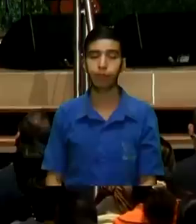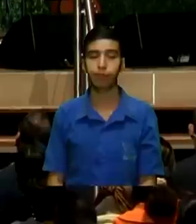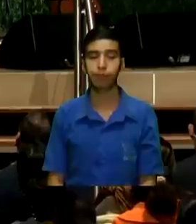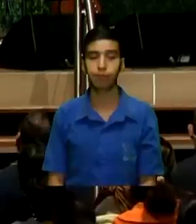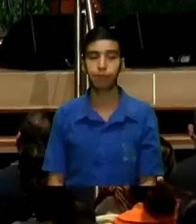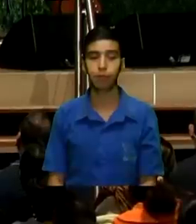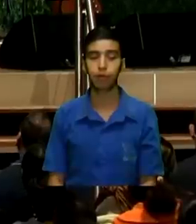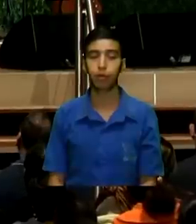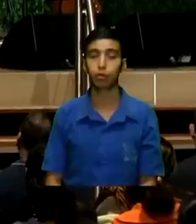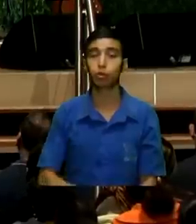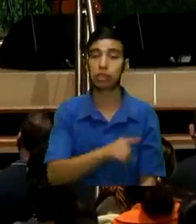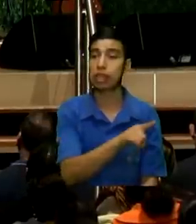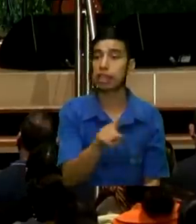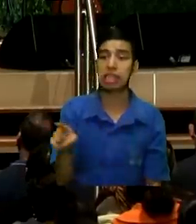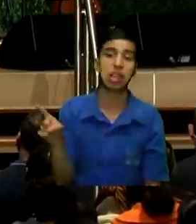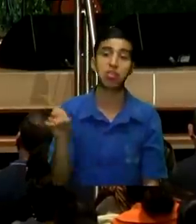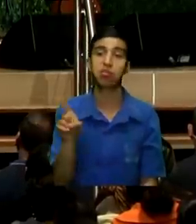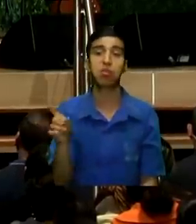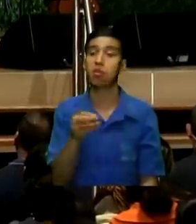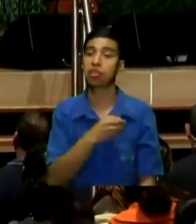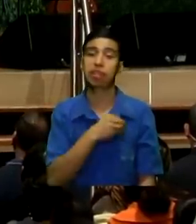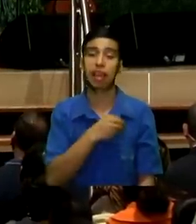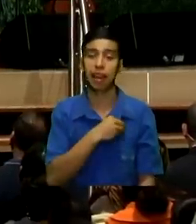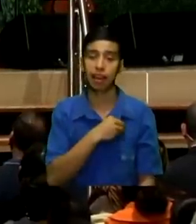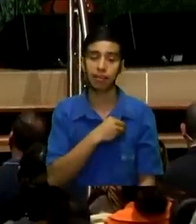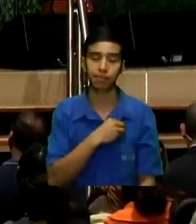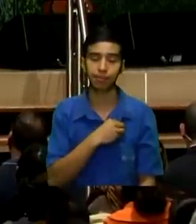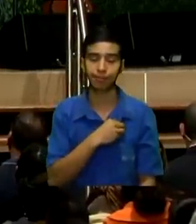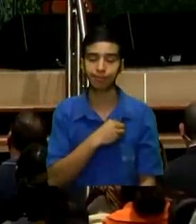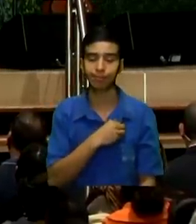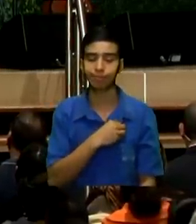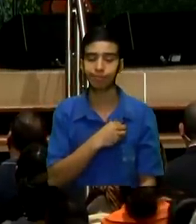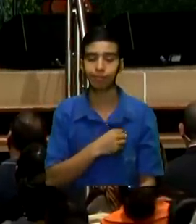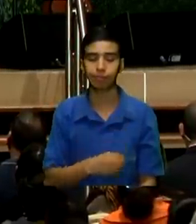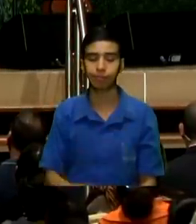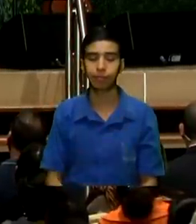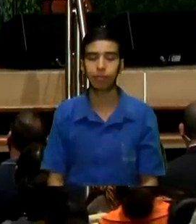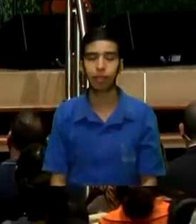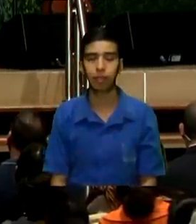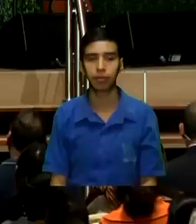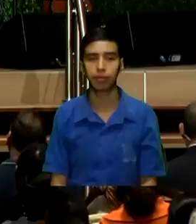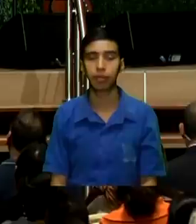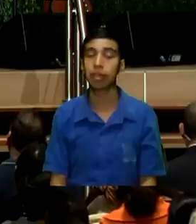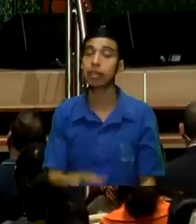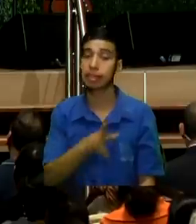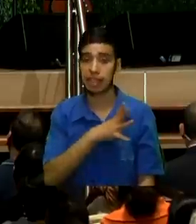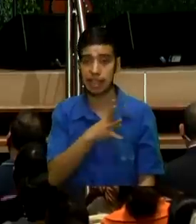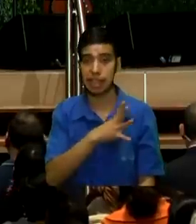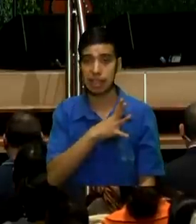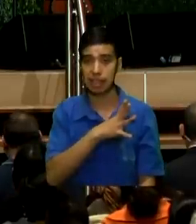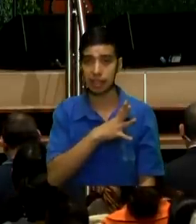aunque usted no quiera, y por eso le digo, mis pensamientos no son tus pensamientos, tiene que guerrear.